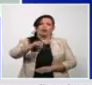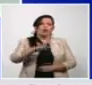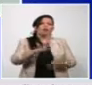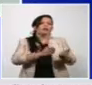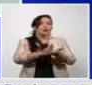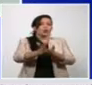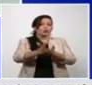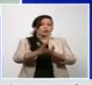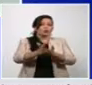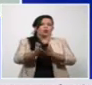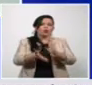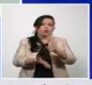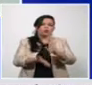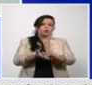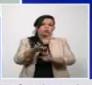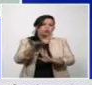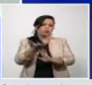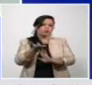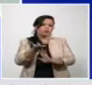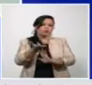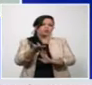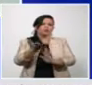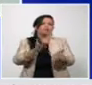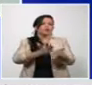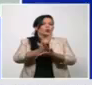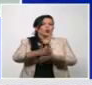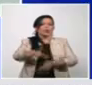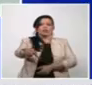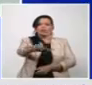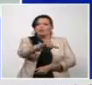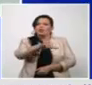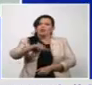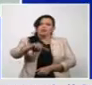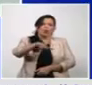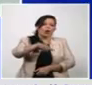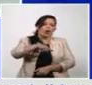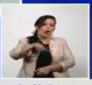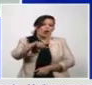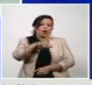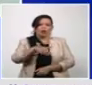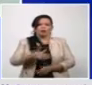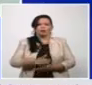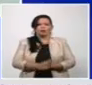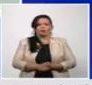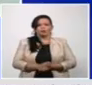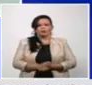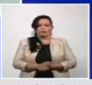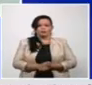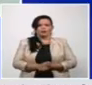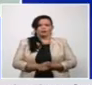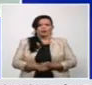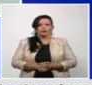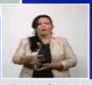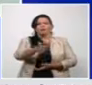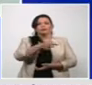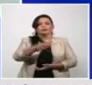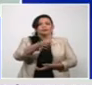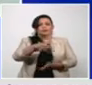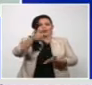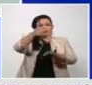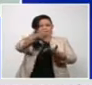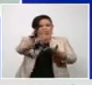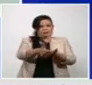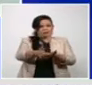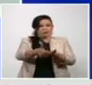ve una disminución de la curva, aunque parece ser una meseta, y con los municipios de Santiago de Cuba, con